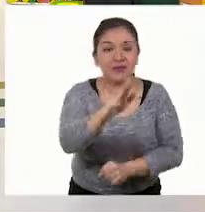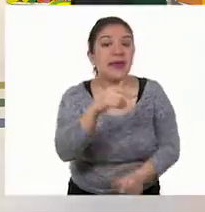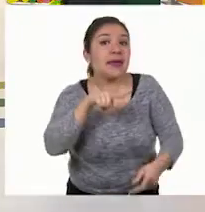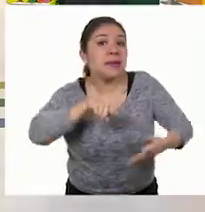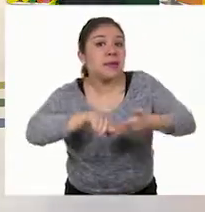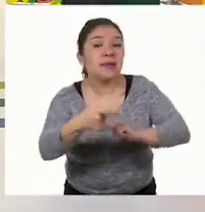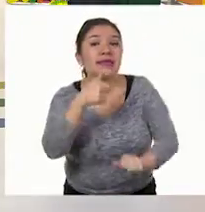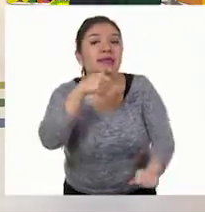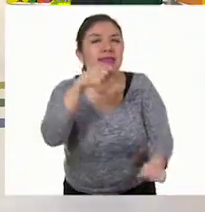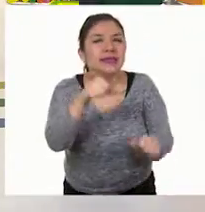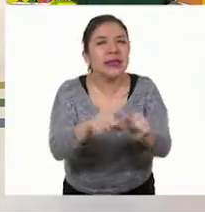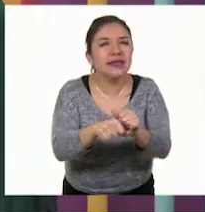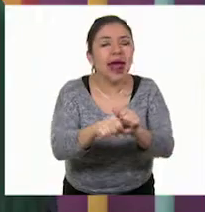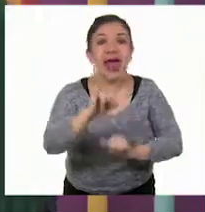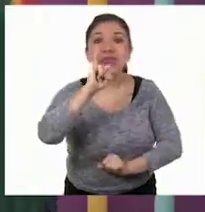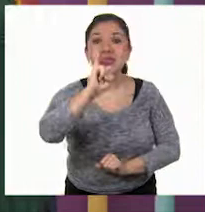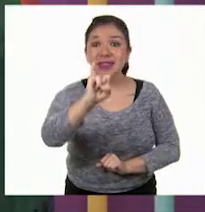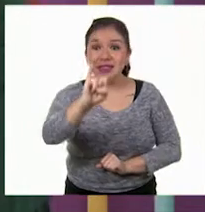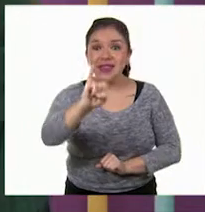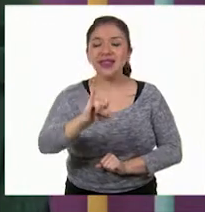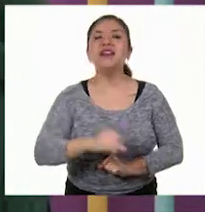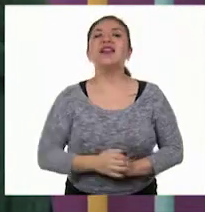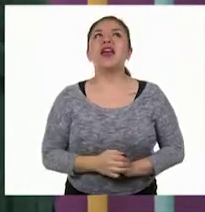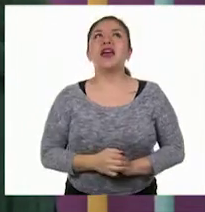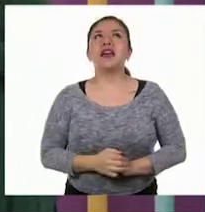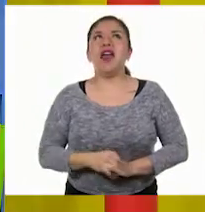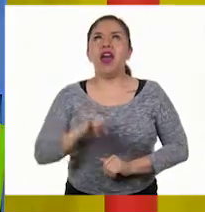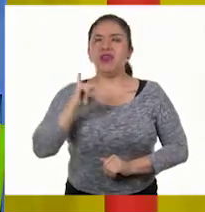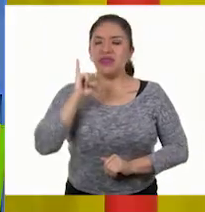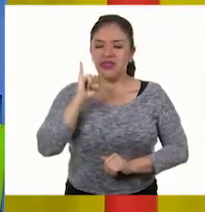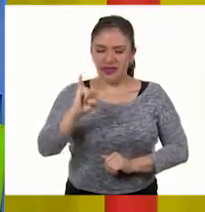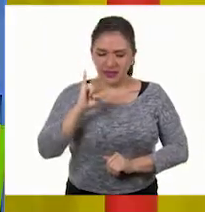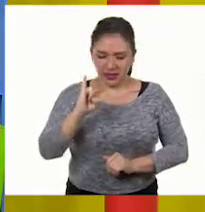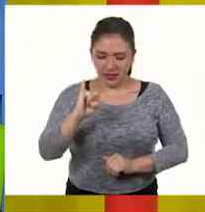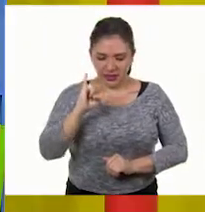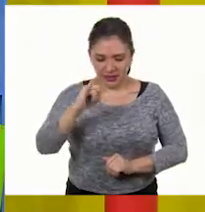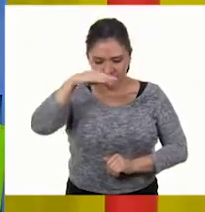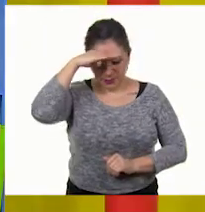Empieza con la I. I. I.